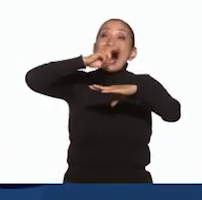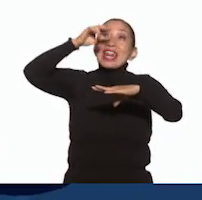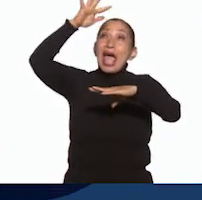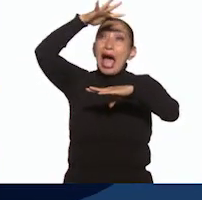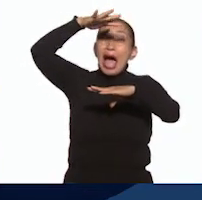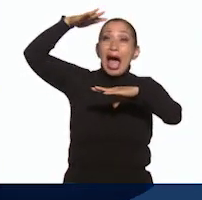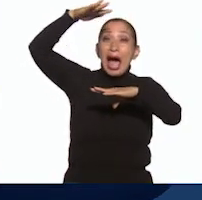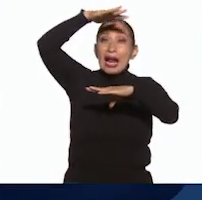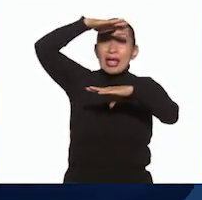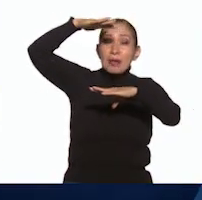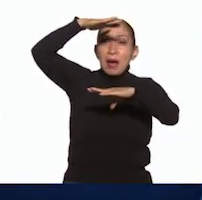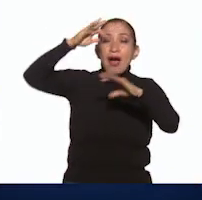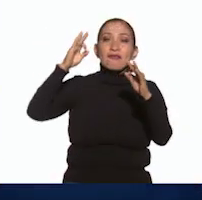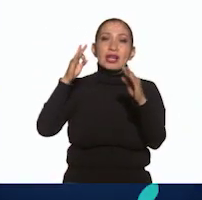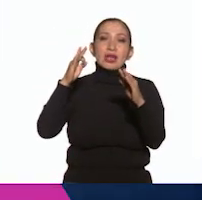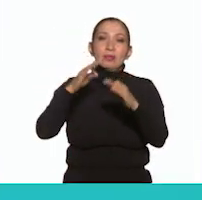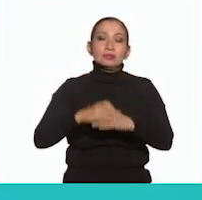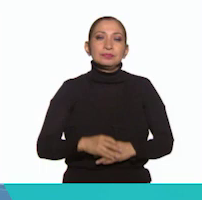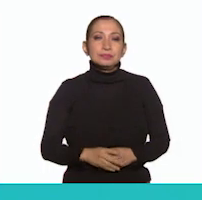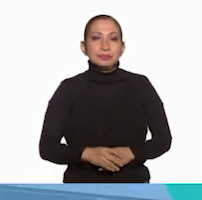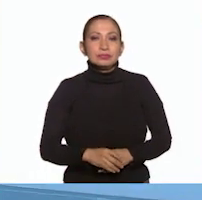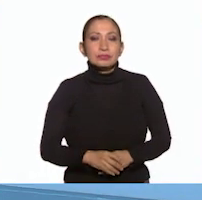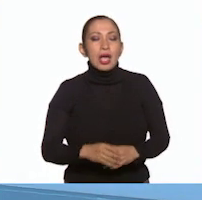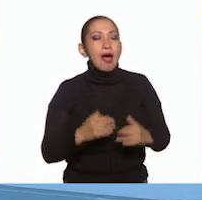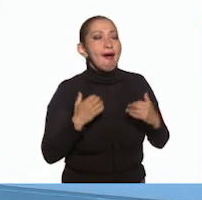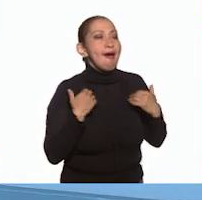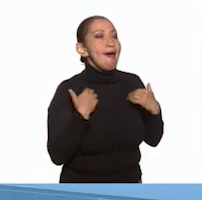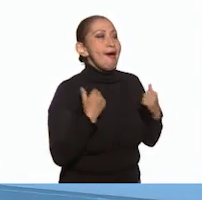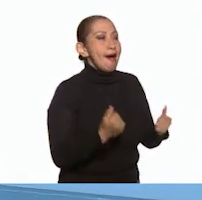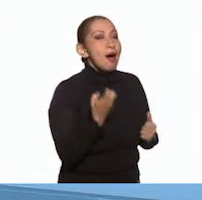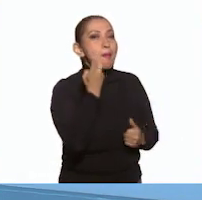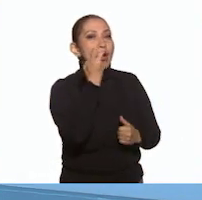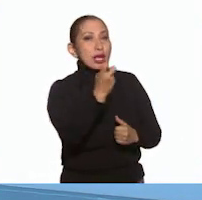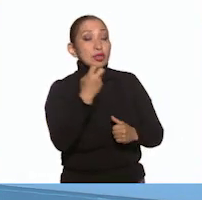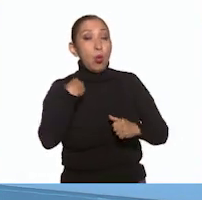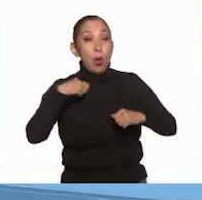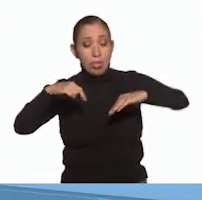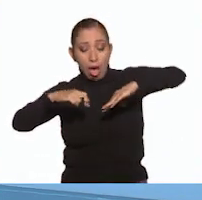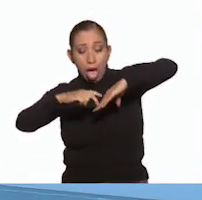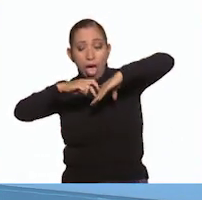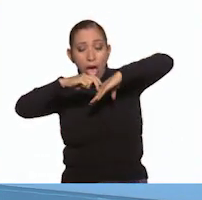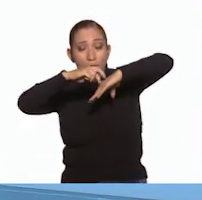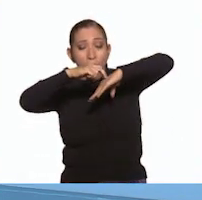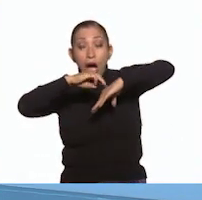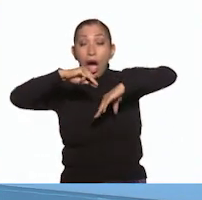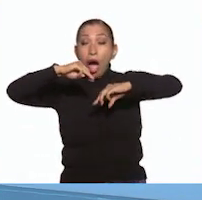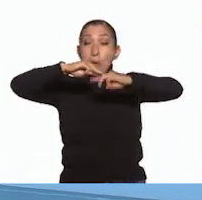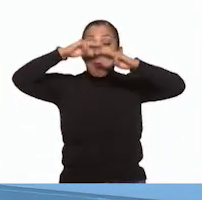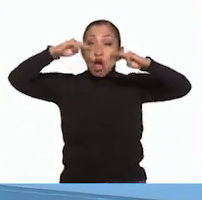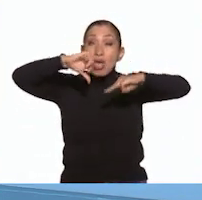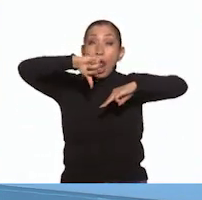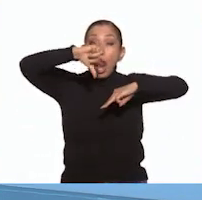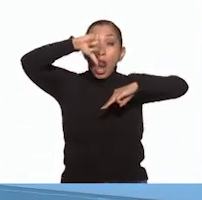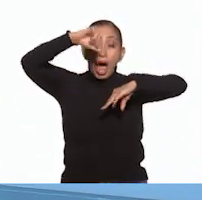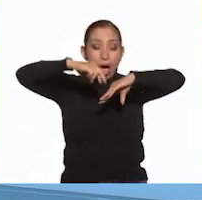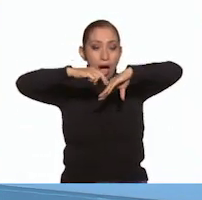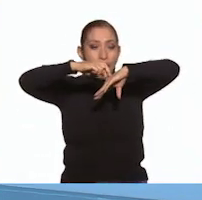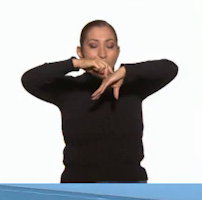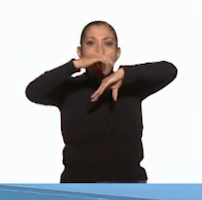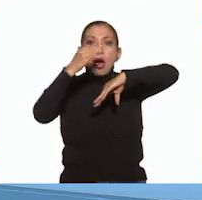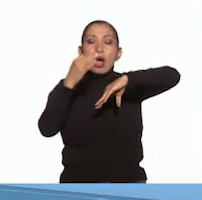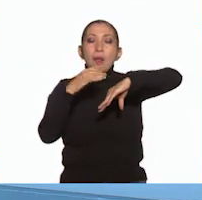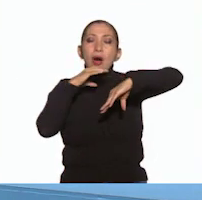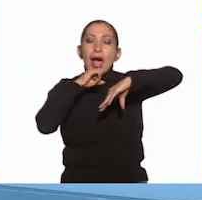alejado esté más frío. Ah, ya entiendo. Por eso cuando subimos una montaña muy alta, el clima puede